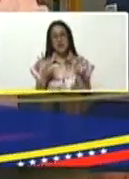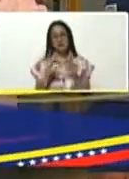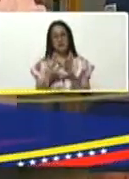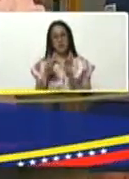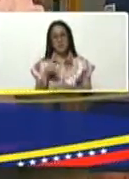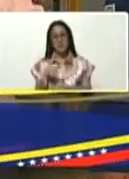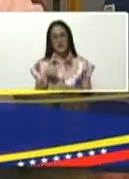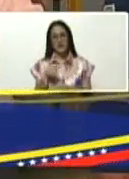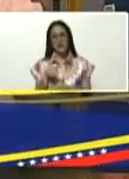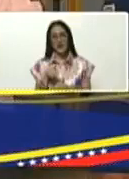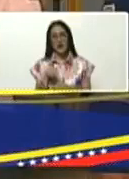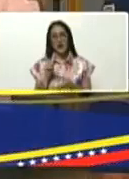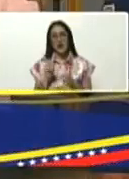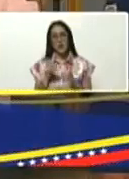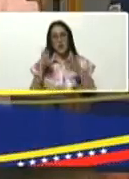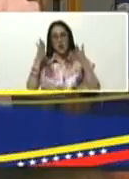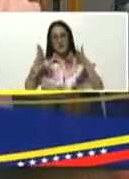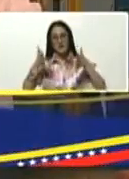Pequivén,